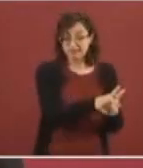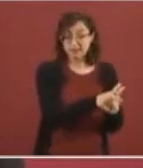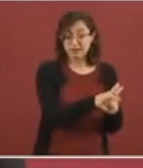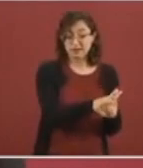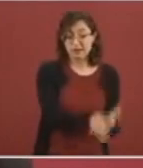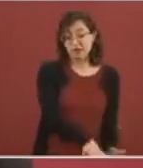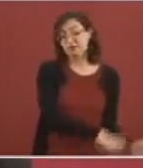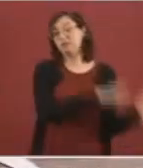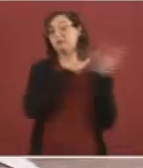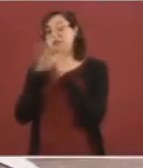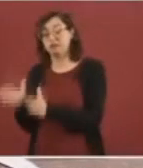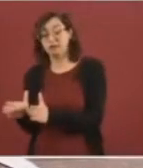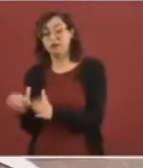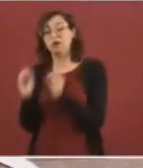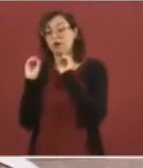o